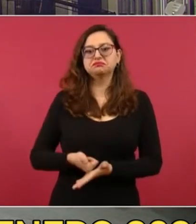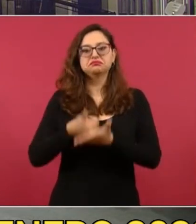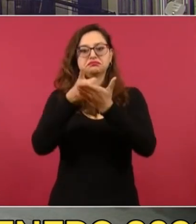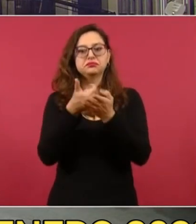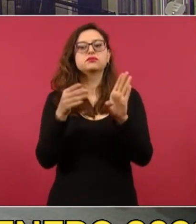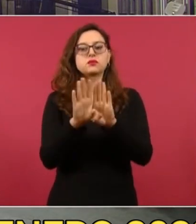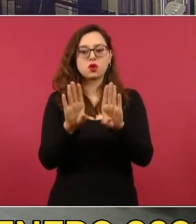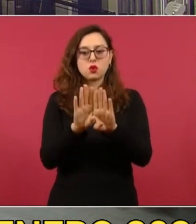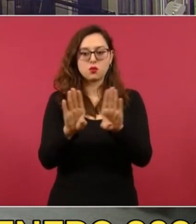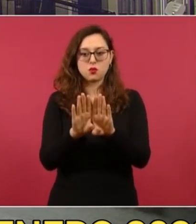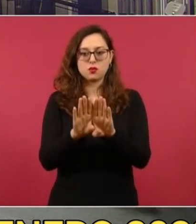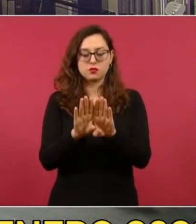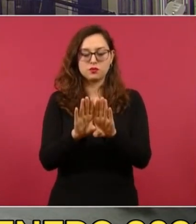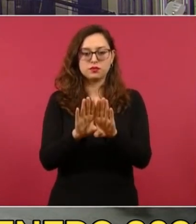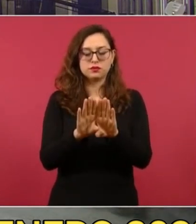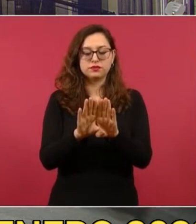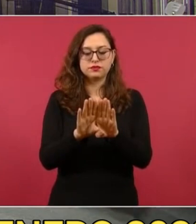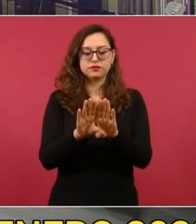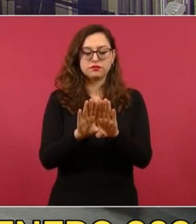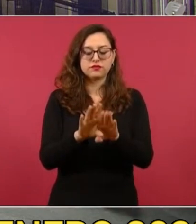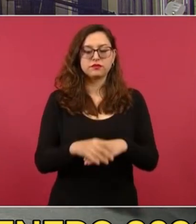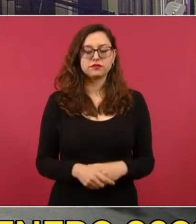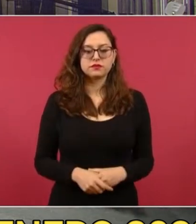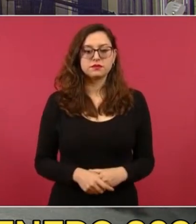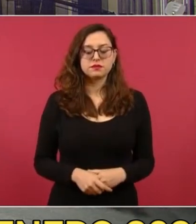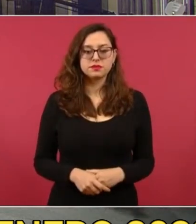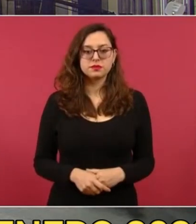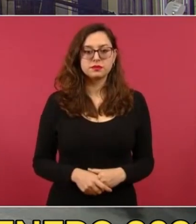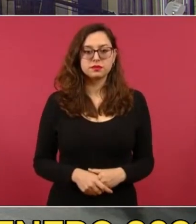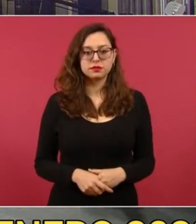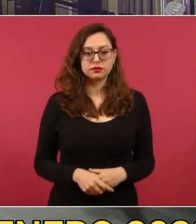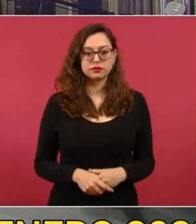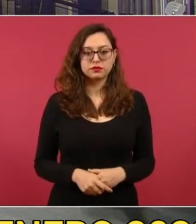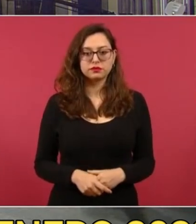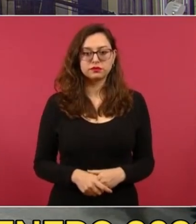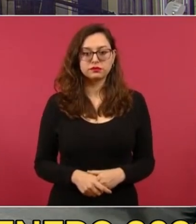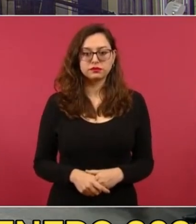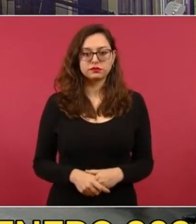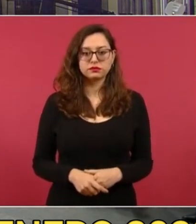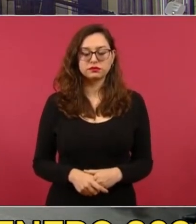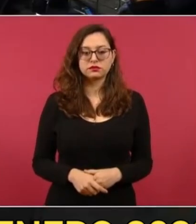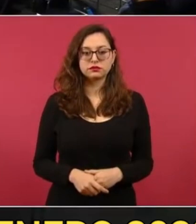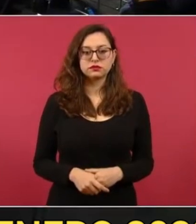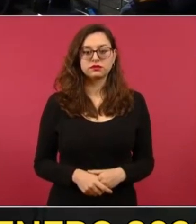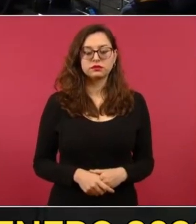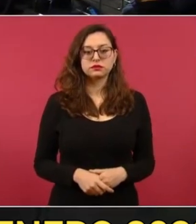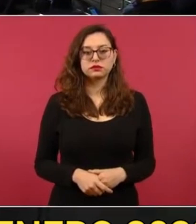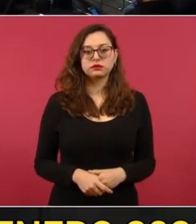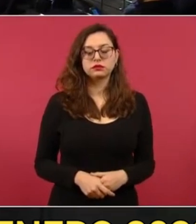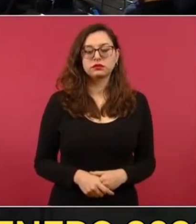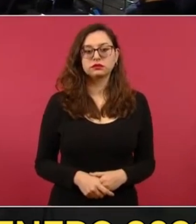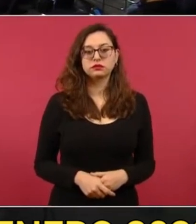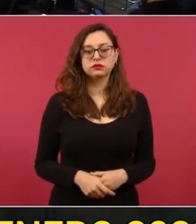y cómo hay más en donde pues son estaciones más concurridas.